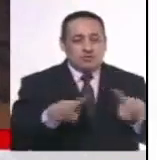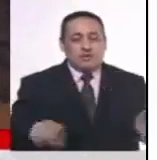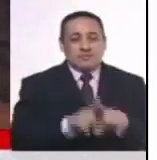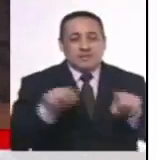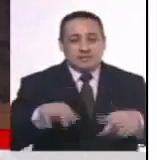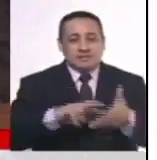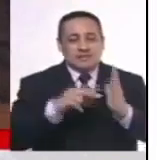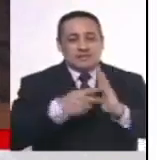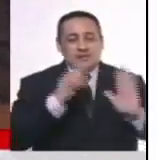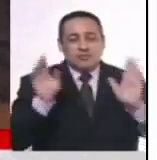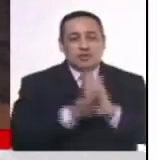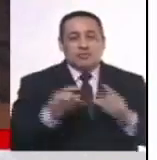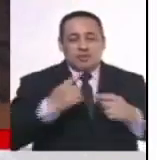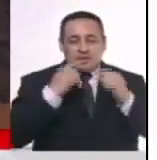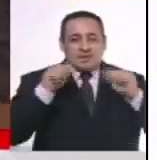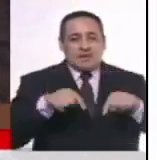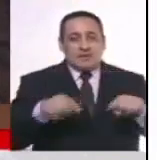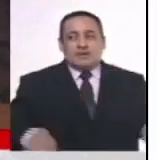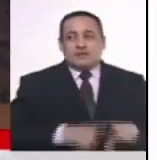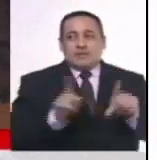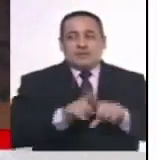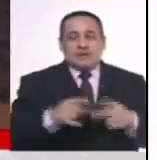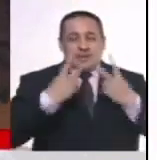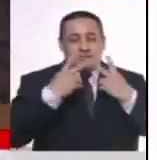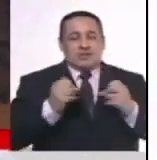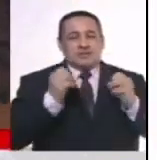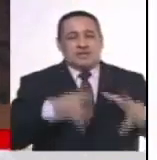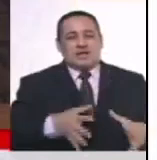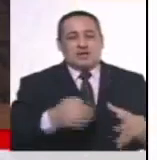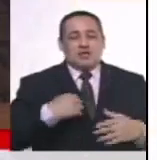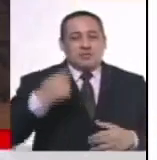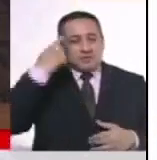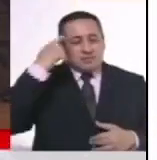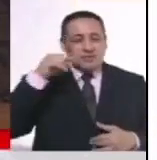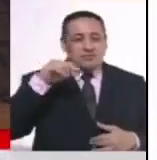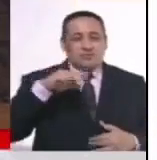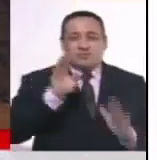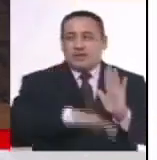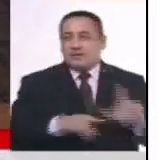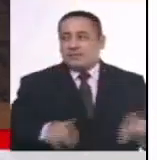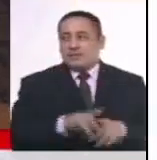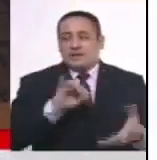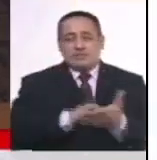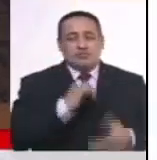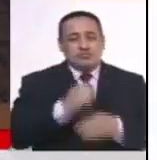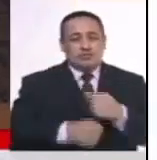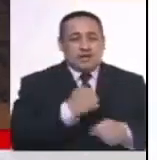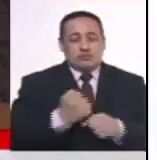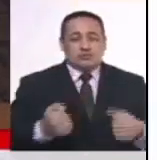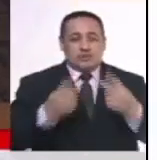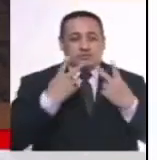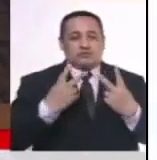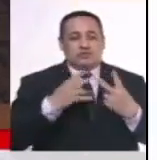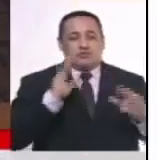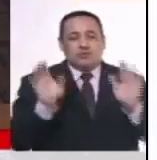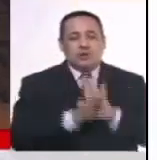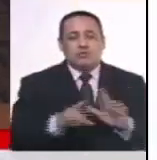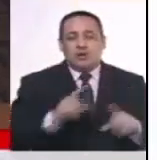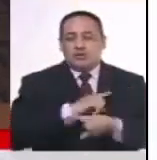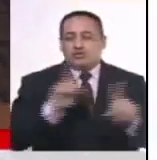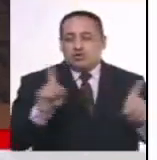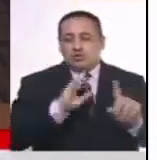Esto básicamente se debe al descuido o desidia que por muchos años se ha visto en la